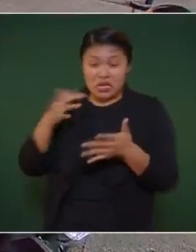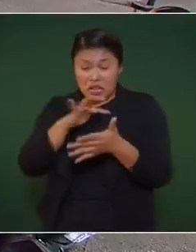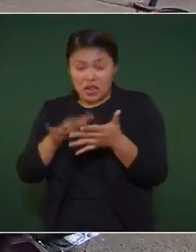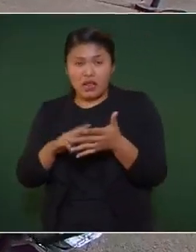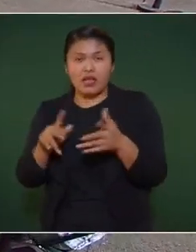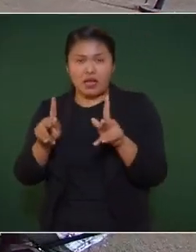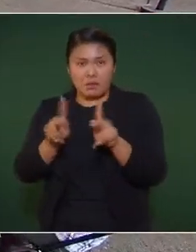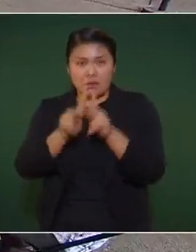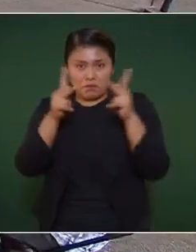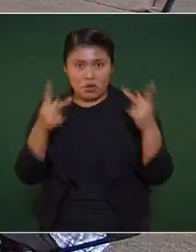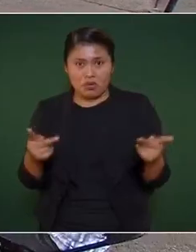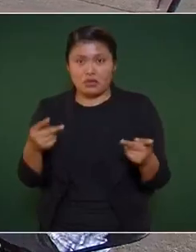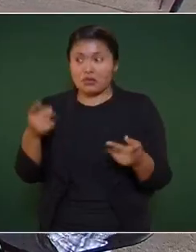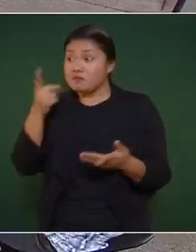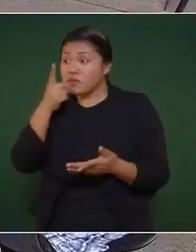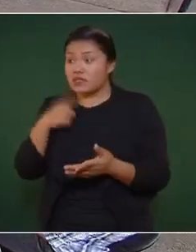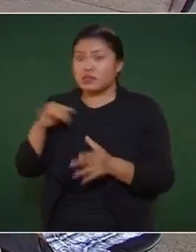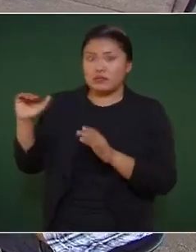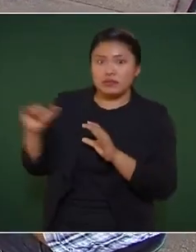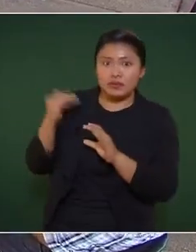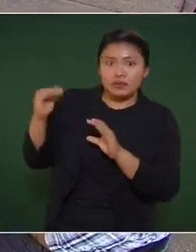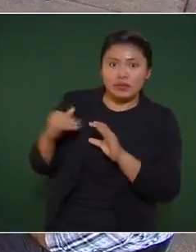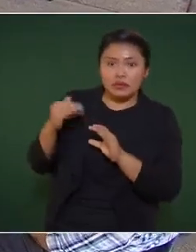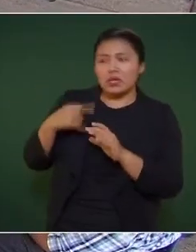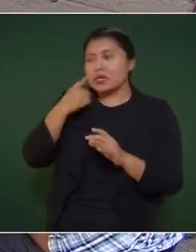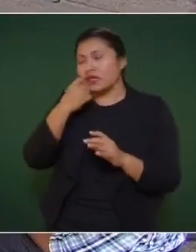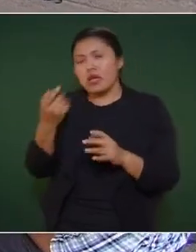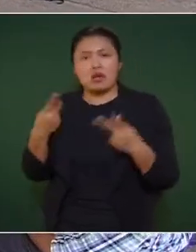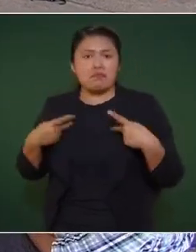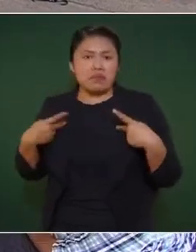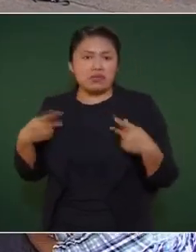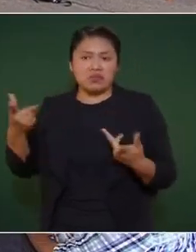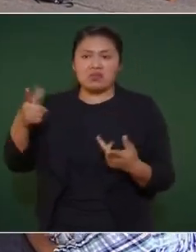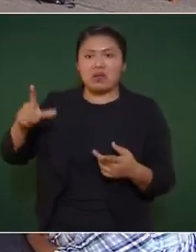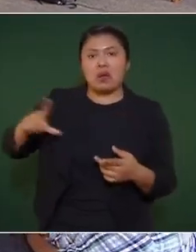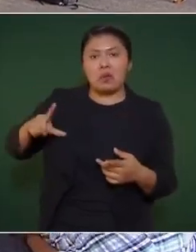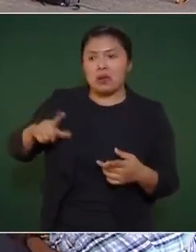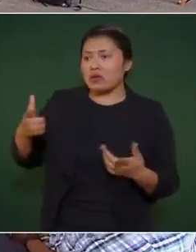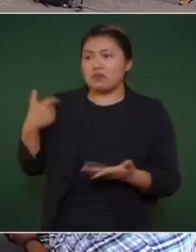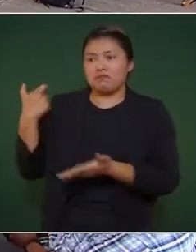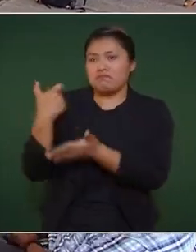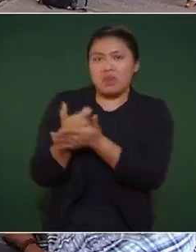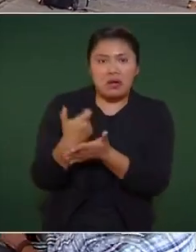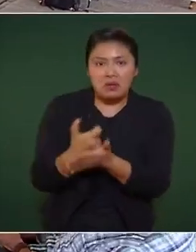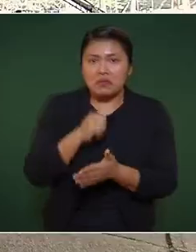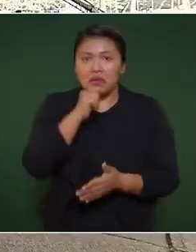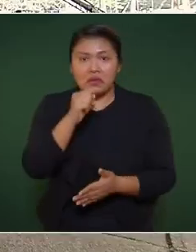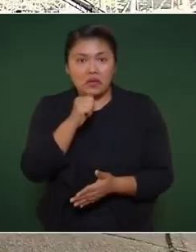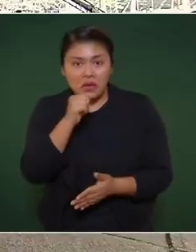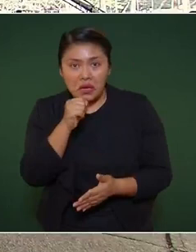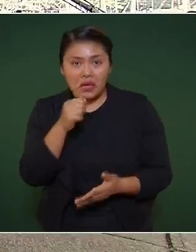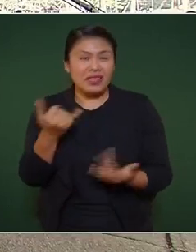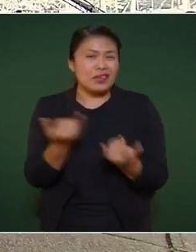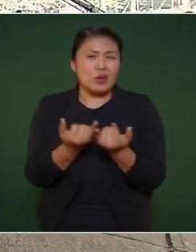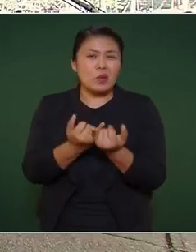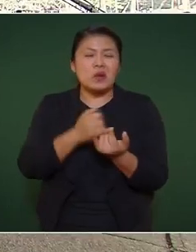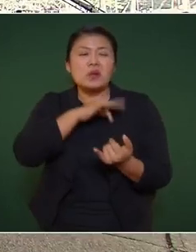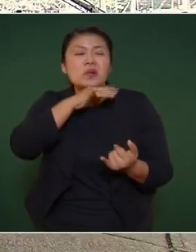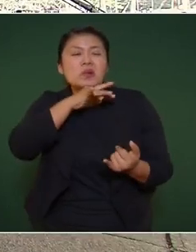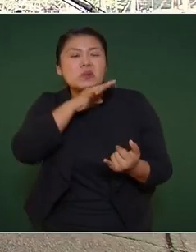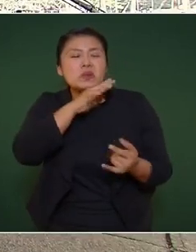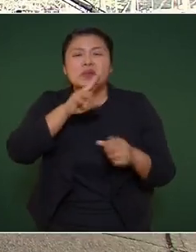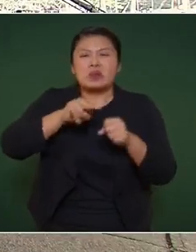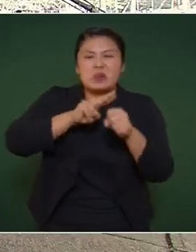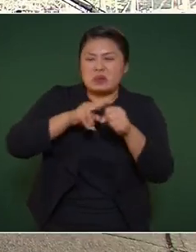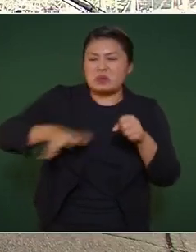Istmo. Algunas tienen que ver con ejidatarios que no les han pagado, y casos de contaminación, que